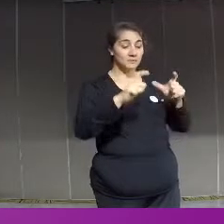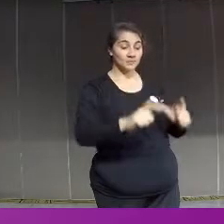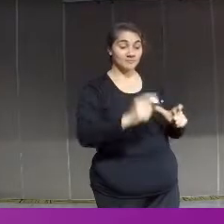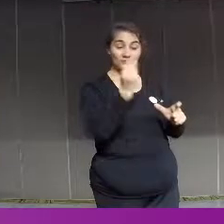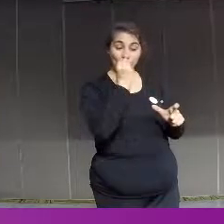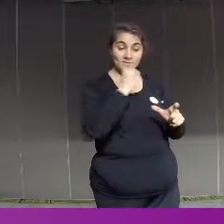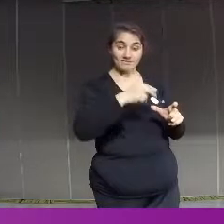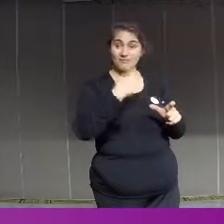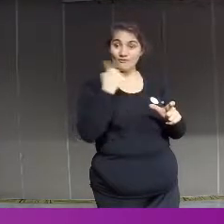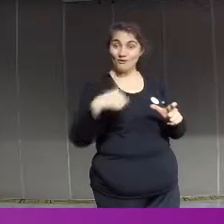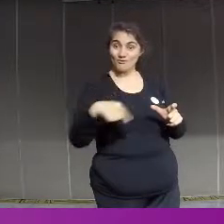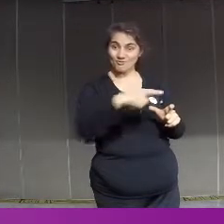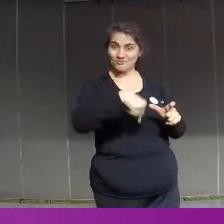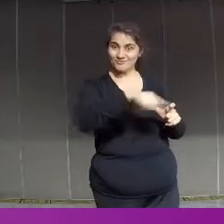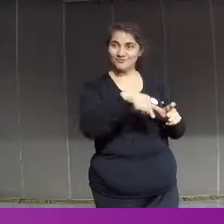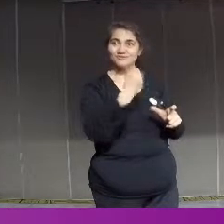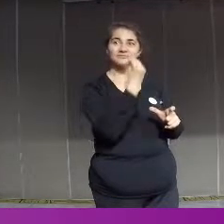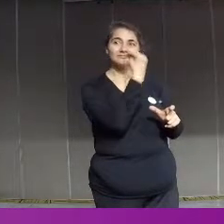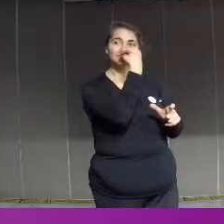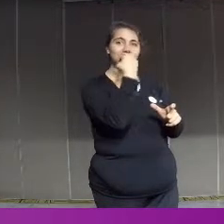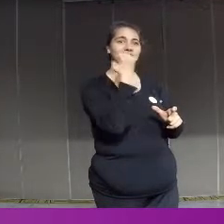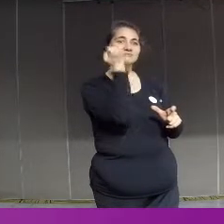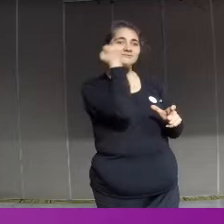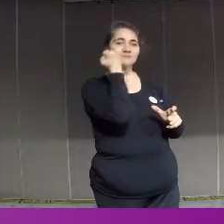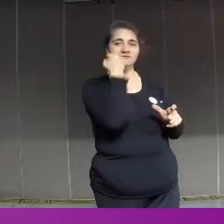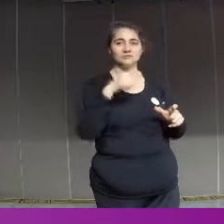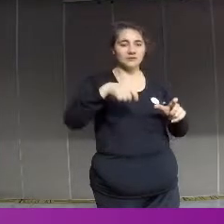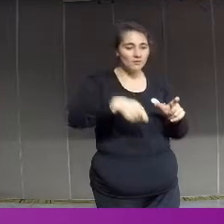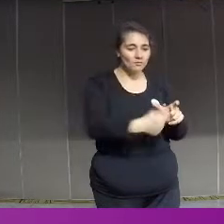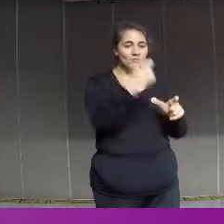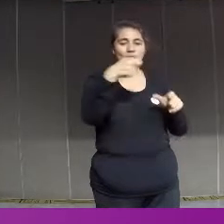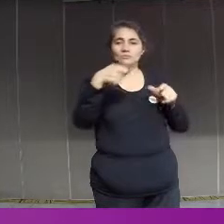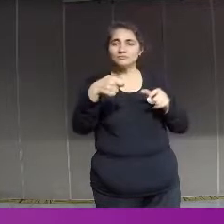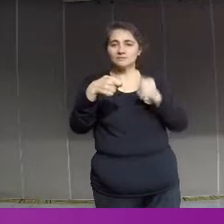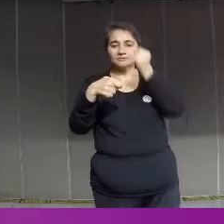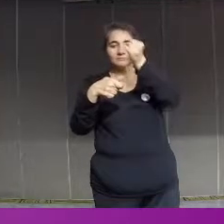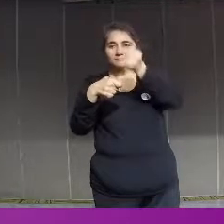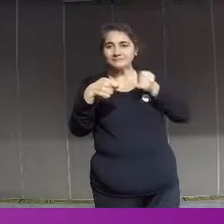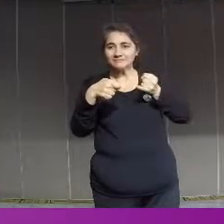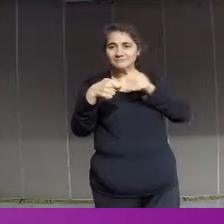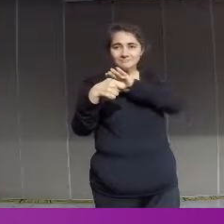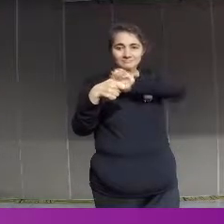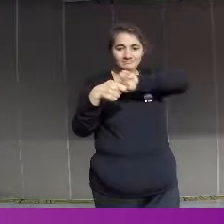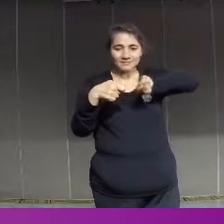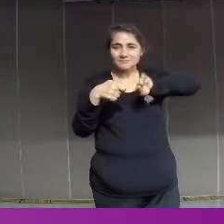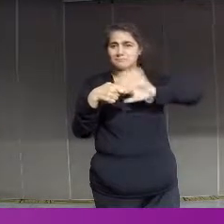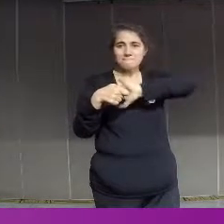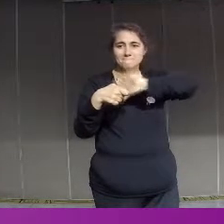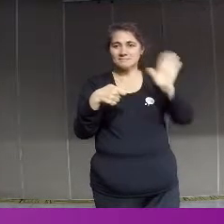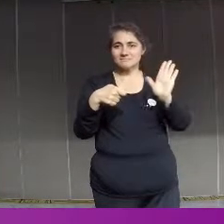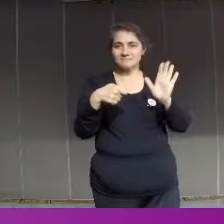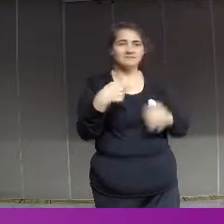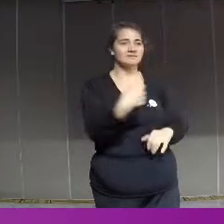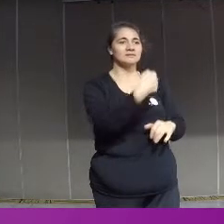veo si en vez de darle tanto en la cuchara, le doy menos, veo si mejora, veo si lo siento mejor,